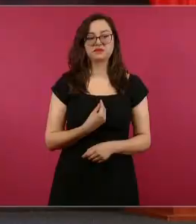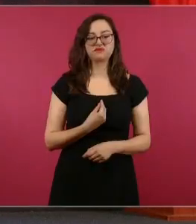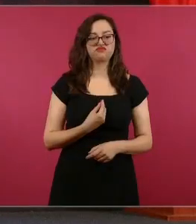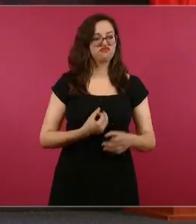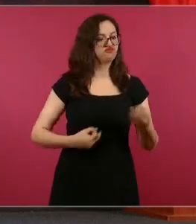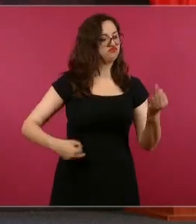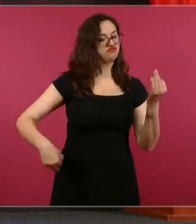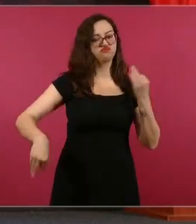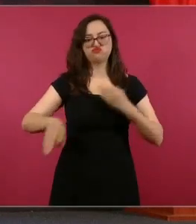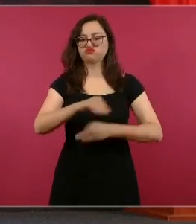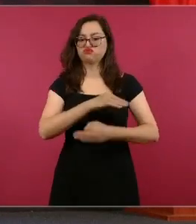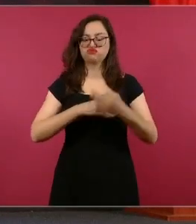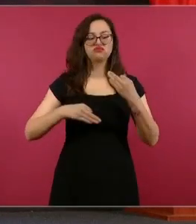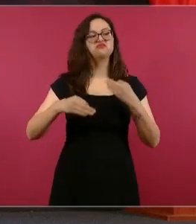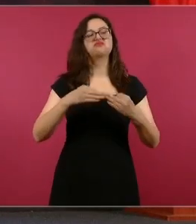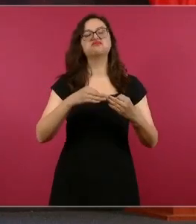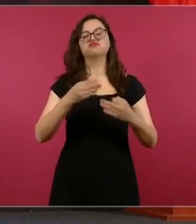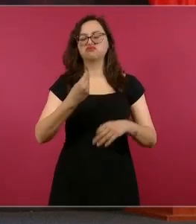enfrentando todo.